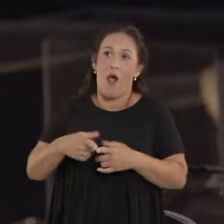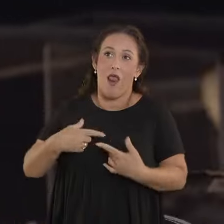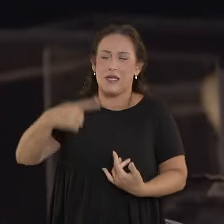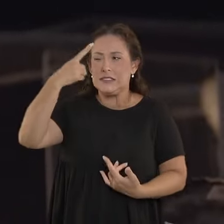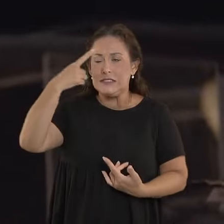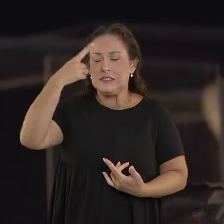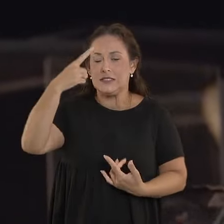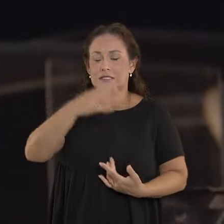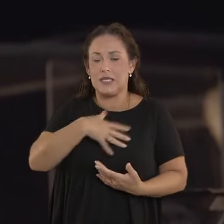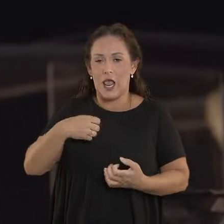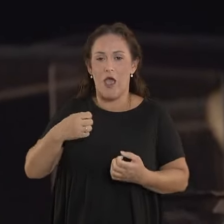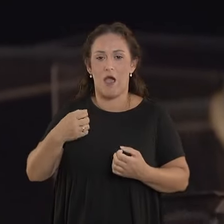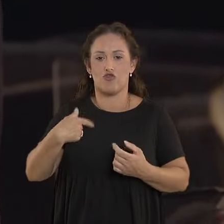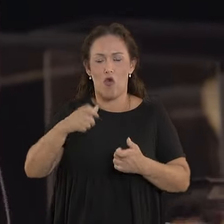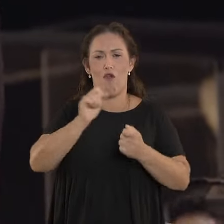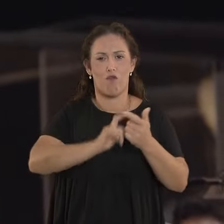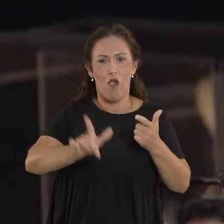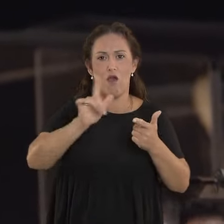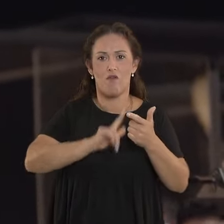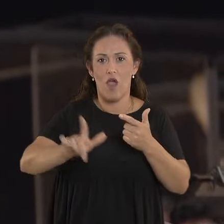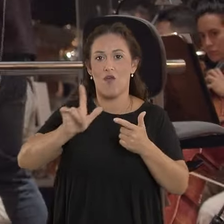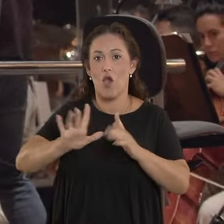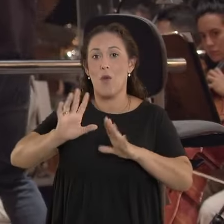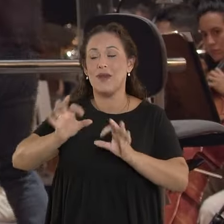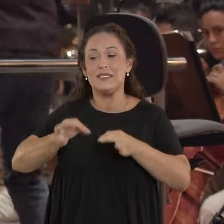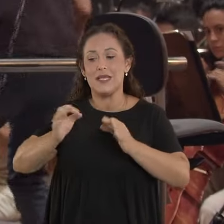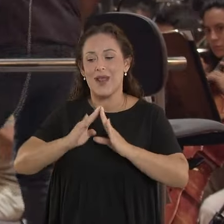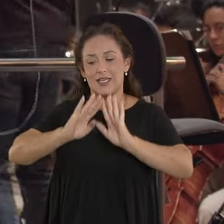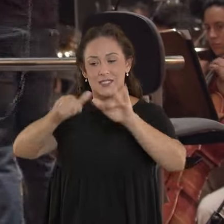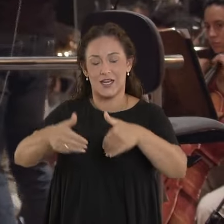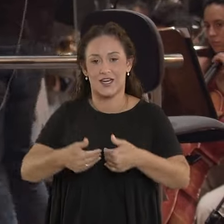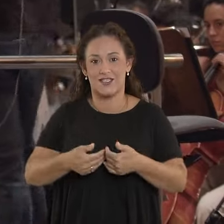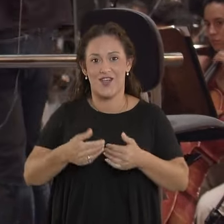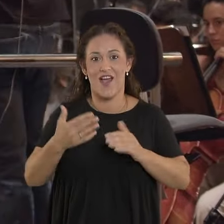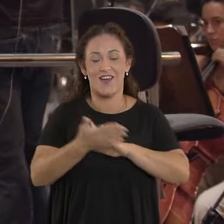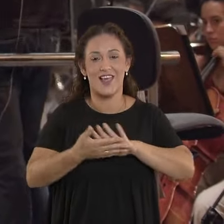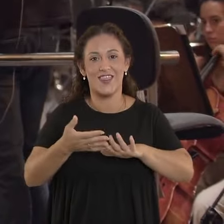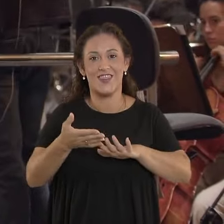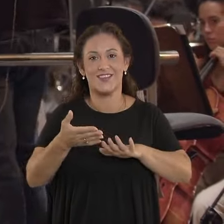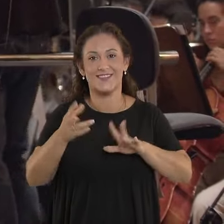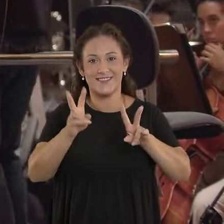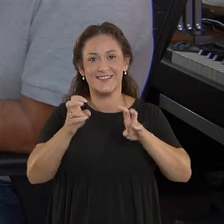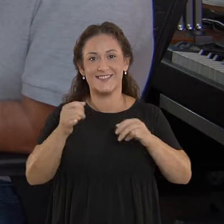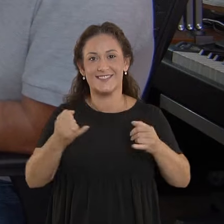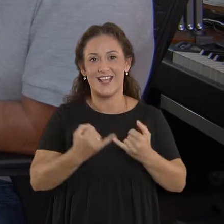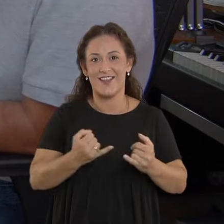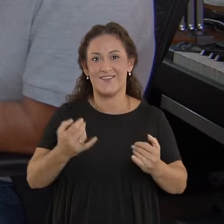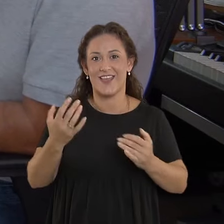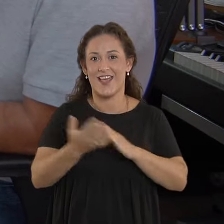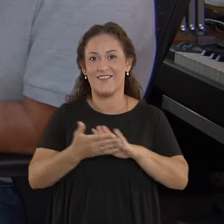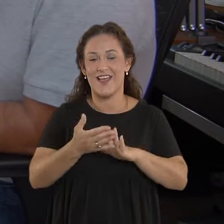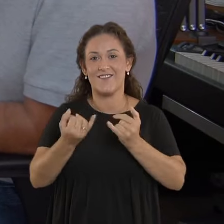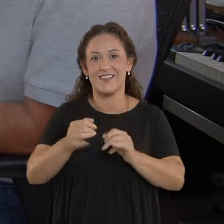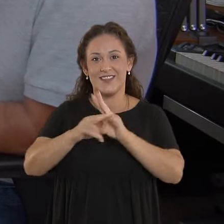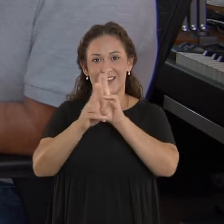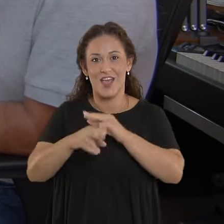obsesión construir desde aquí, ¿no? Viajo continuamente, viajo muchísimo, pero después regreso a casa, ¿no? Y hablando de Tenerife, no puedo dejar de preguntarte por el